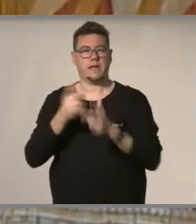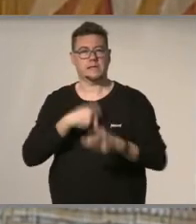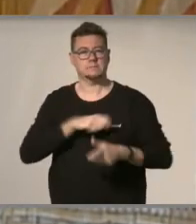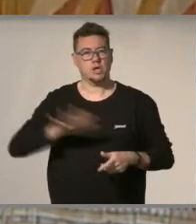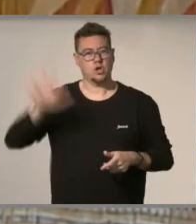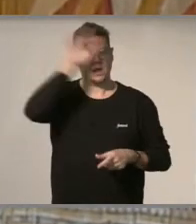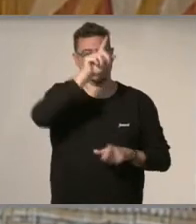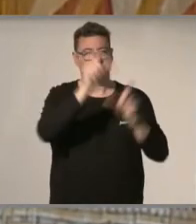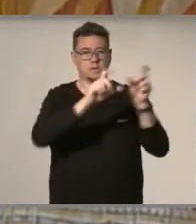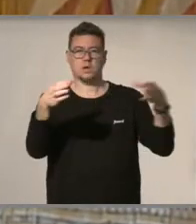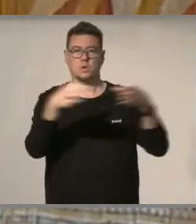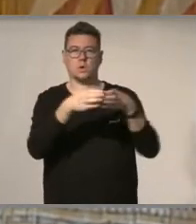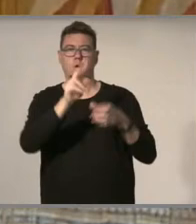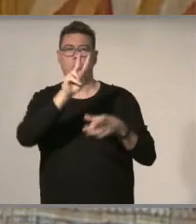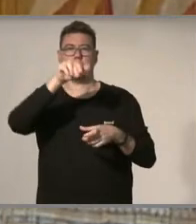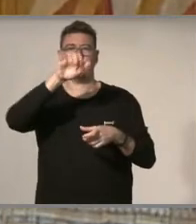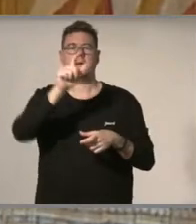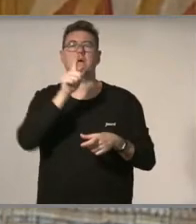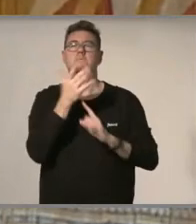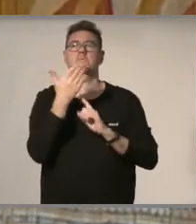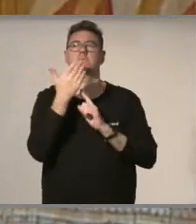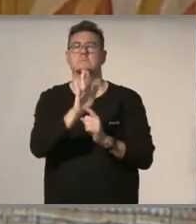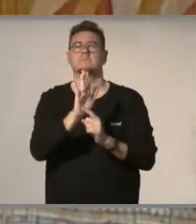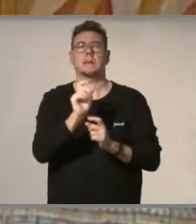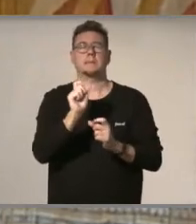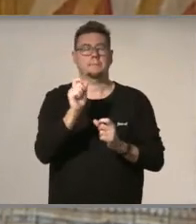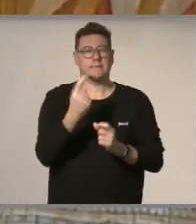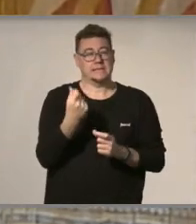UME, Luis Martínez Mejide, en representación de los